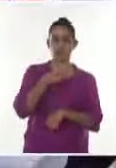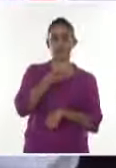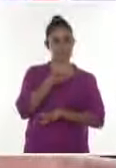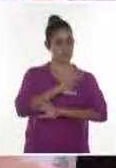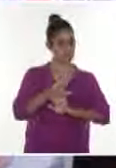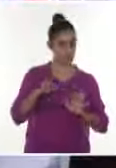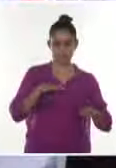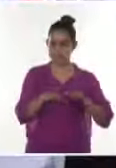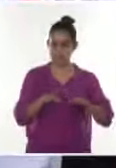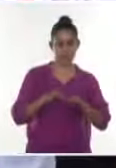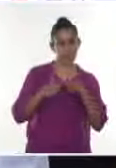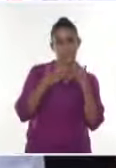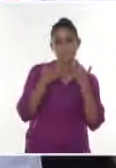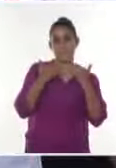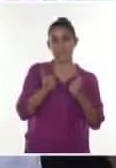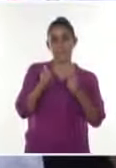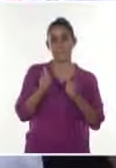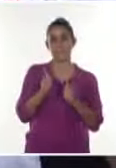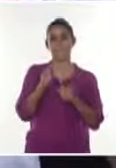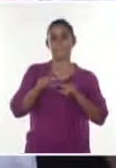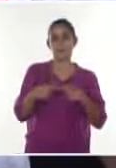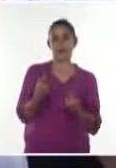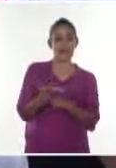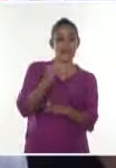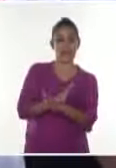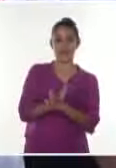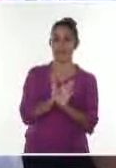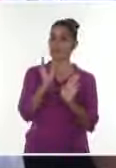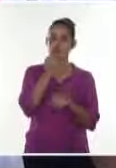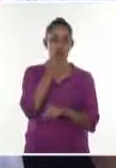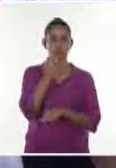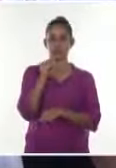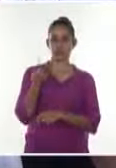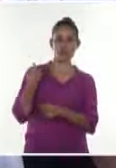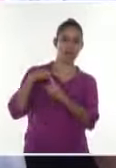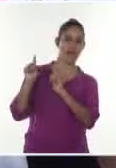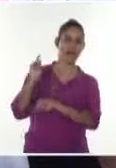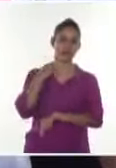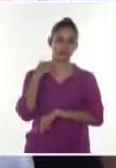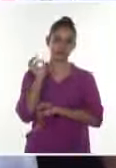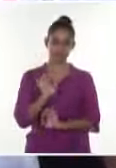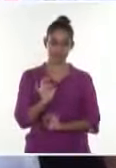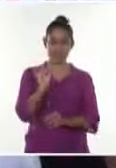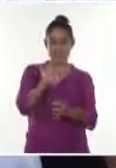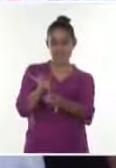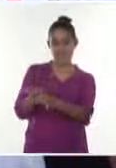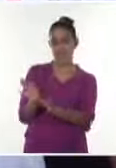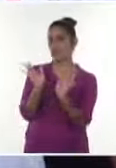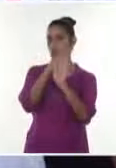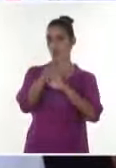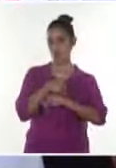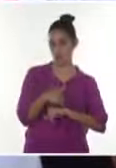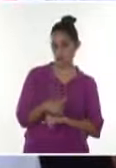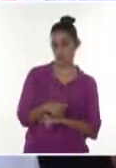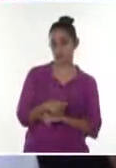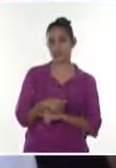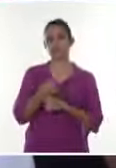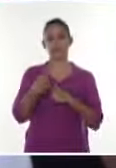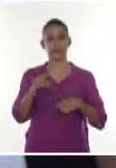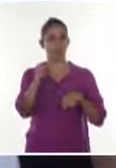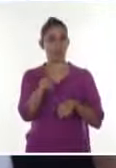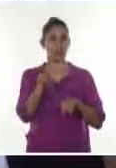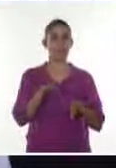No, porque no teníamos semillas. Nosotros preparamos el año pasado, no pudimos sembrarla. Ustedes se deterioraron tanto que ya no tenían ni semillas. Ni semillas. Entonces,